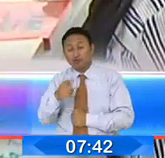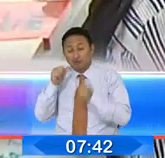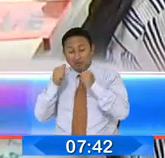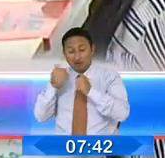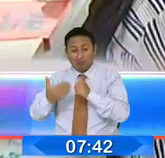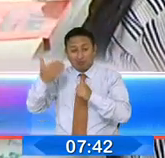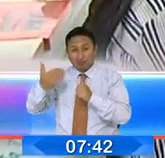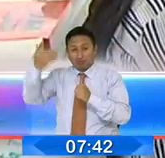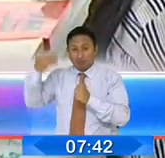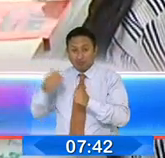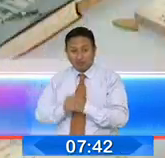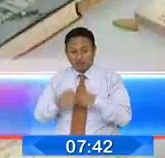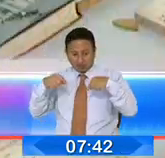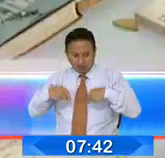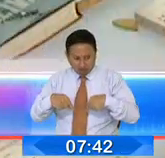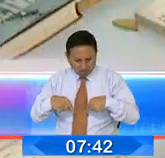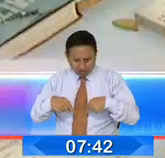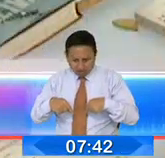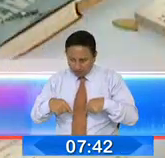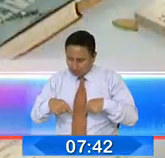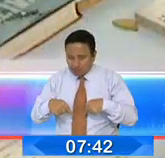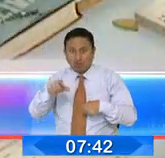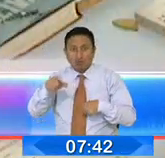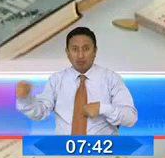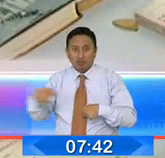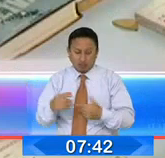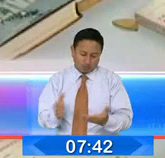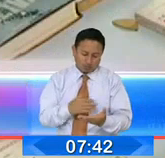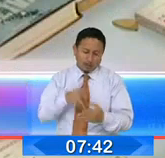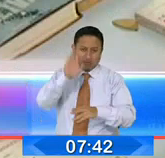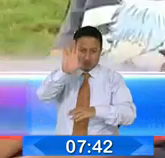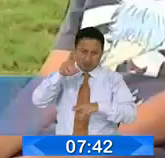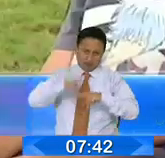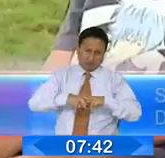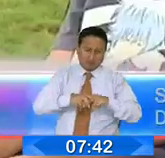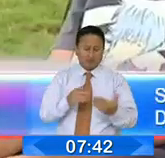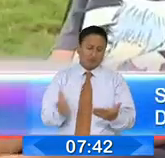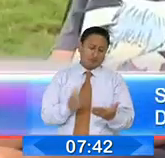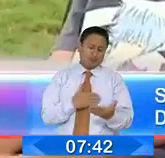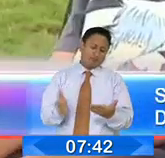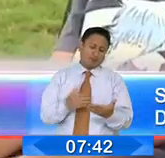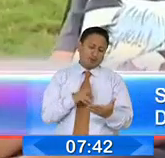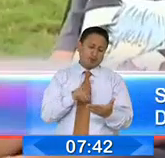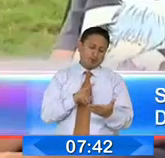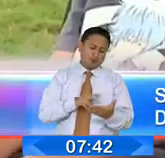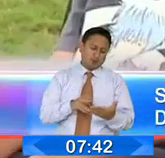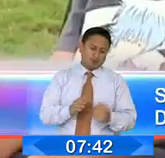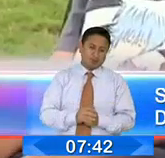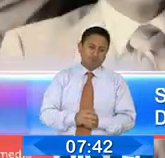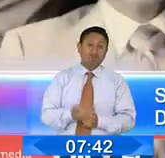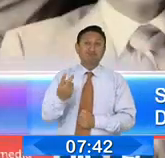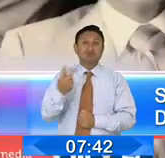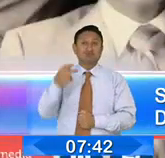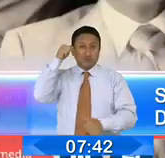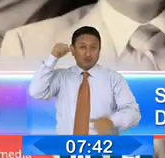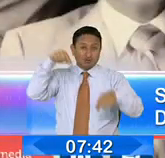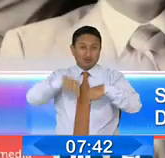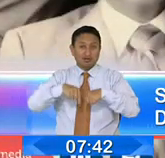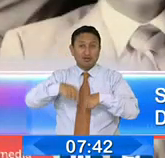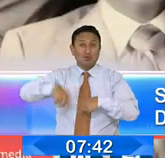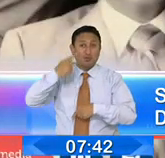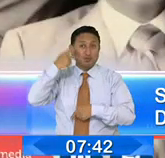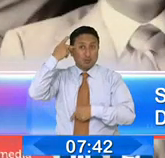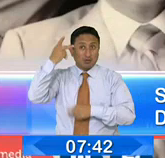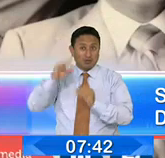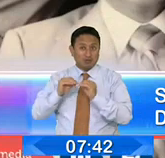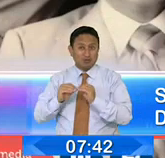No me esperaba que iba a tener tanto éxito, porque llega la gente, agarra el libro y se sienta ahí a leer, ¿no? Aquí Marta y Santiago recordaron las enseñanzas que les dejaron